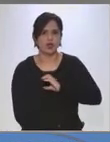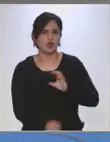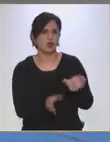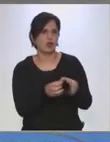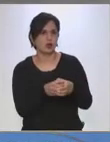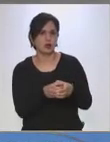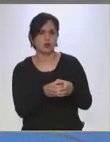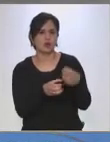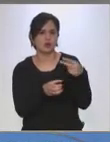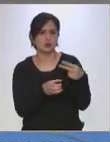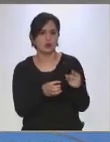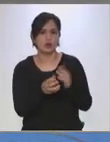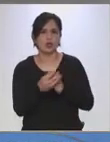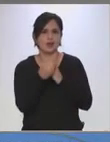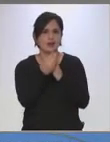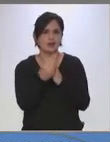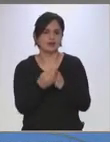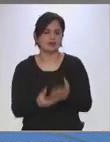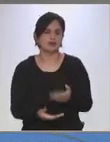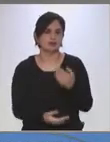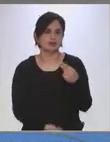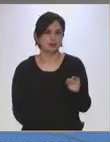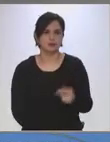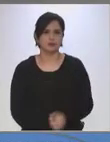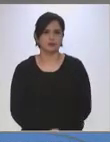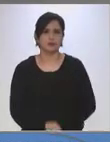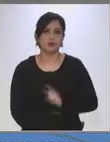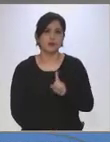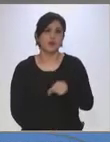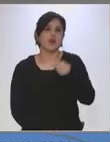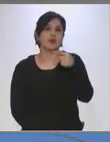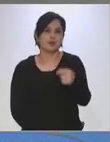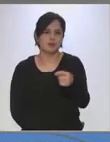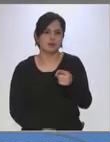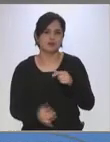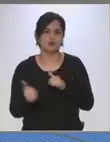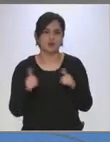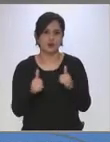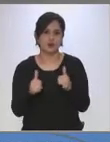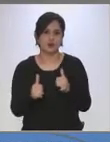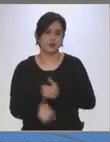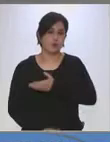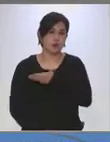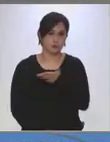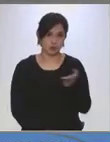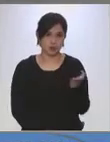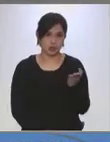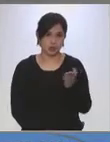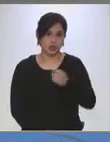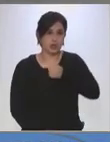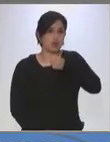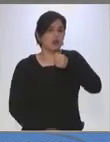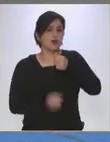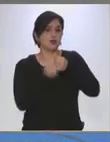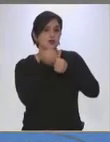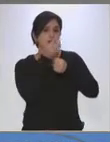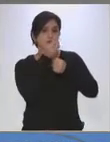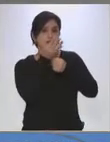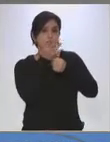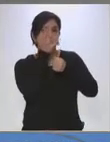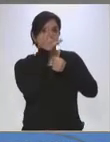sus dirigentes deportivos para el próximo evento para ustedes la antorcha no se apaga